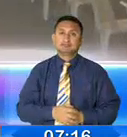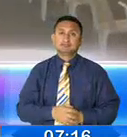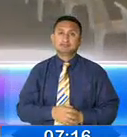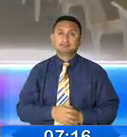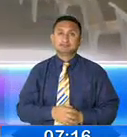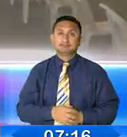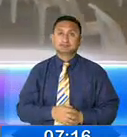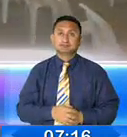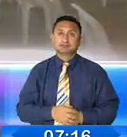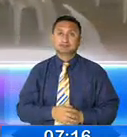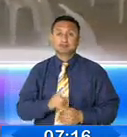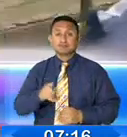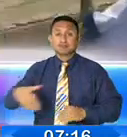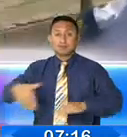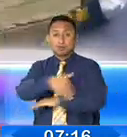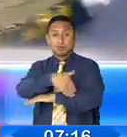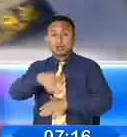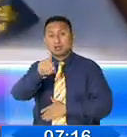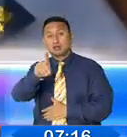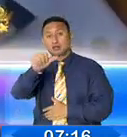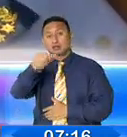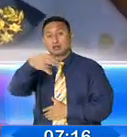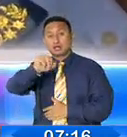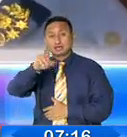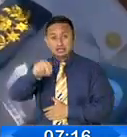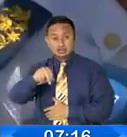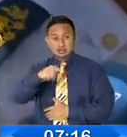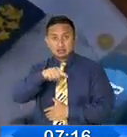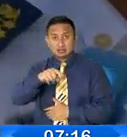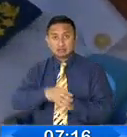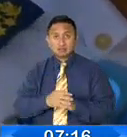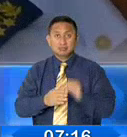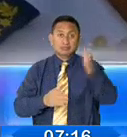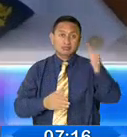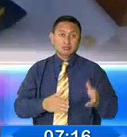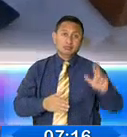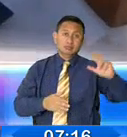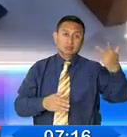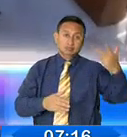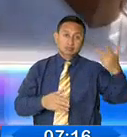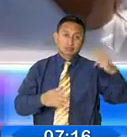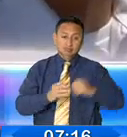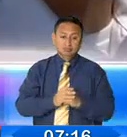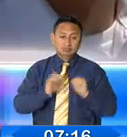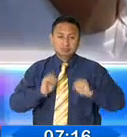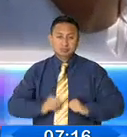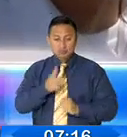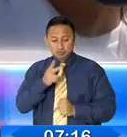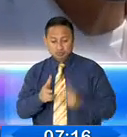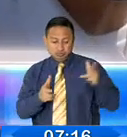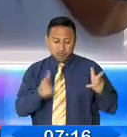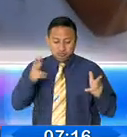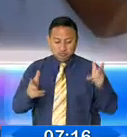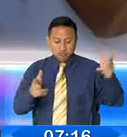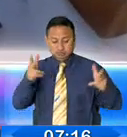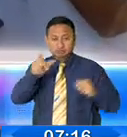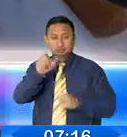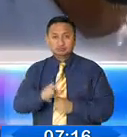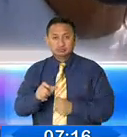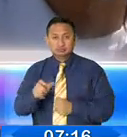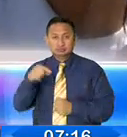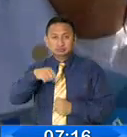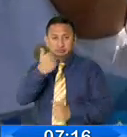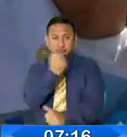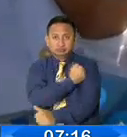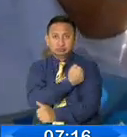de aquí de la Plaza Allín hacia el fondo y la calle, esta calle tercera, que se llama Pasaje Tercera, para parqueos de las personas que vienen a vacunarse. ¿Y